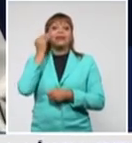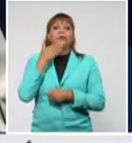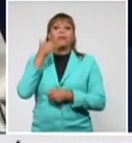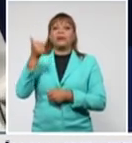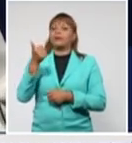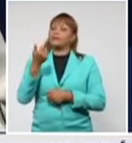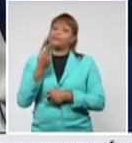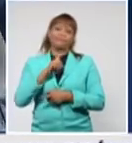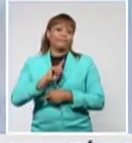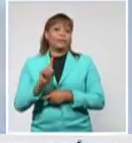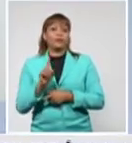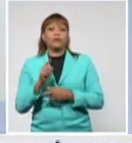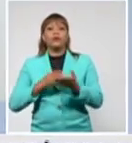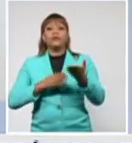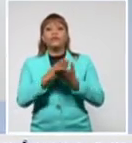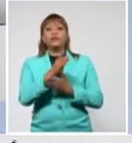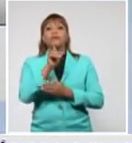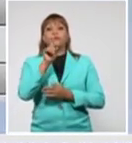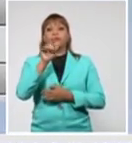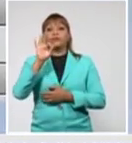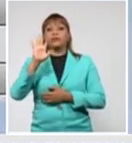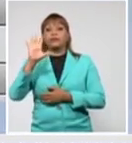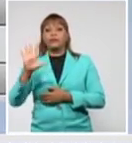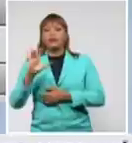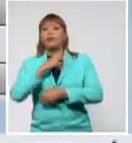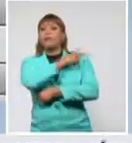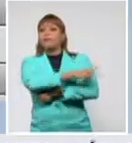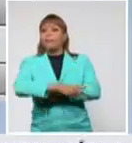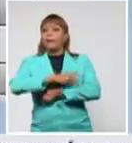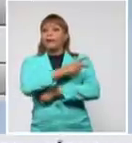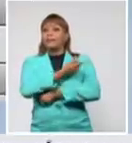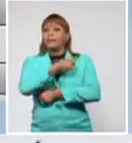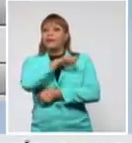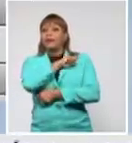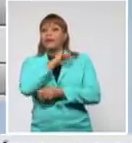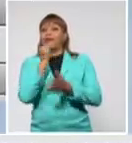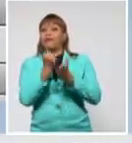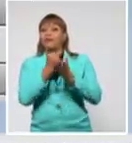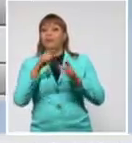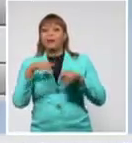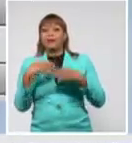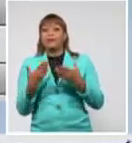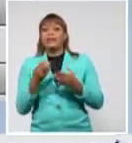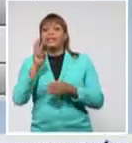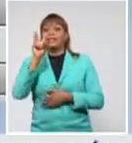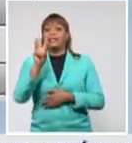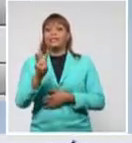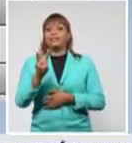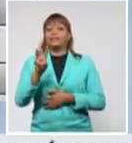los 185 países, pero ayer se confirmaron